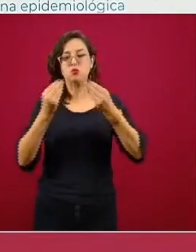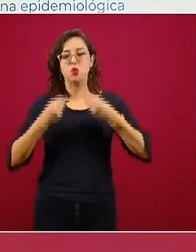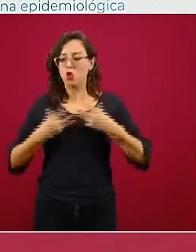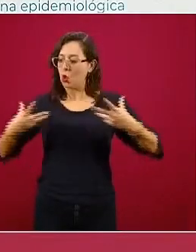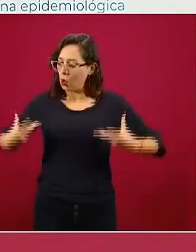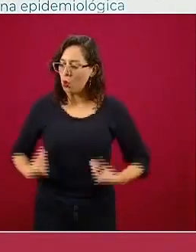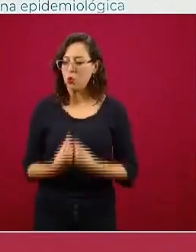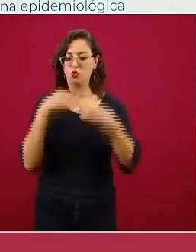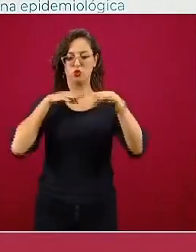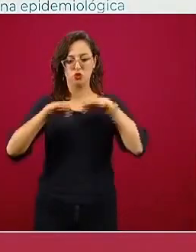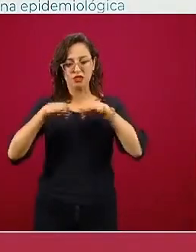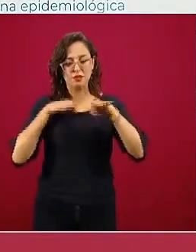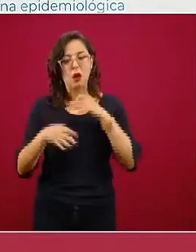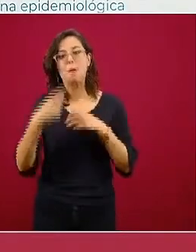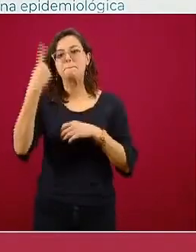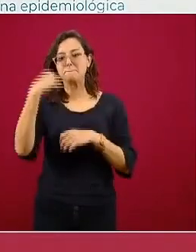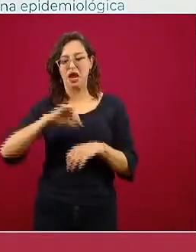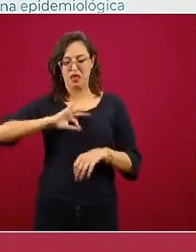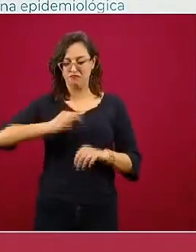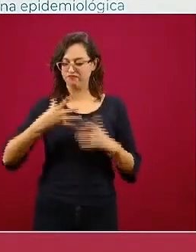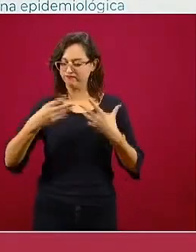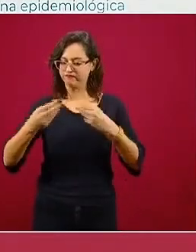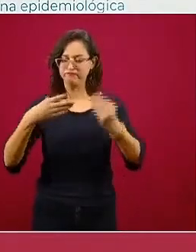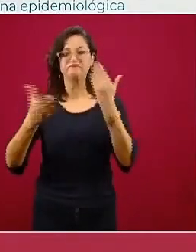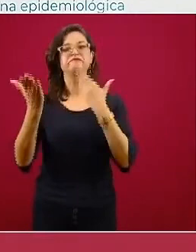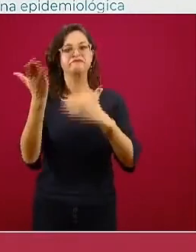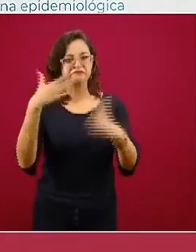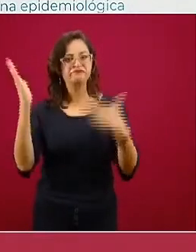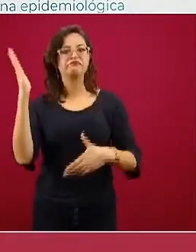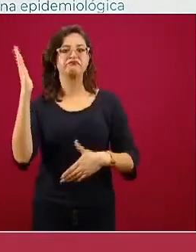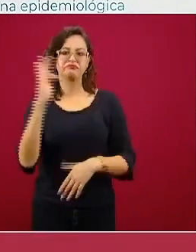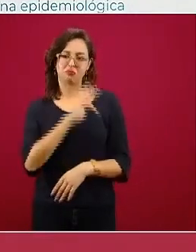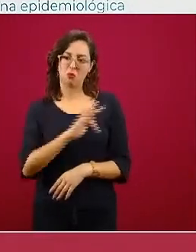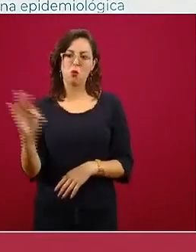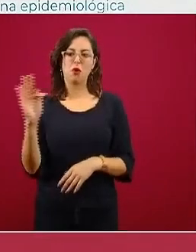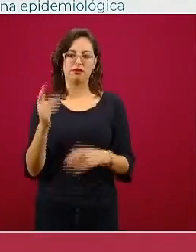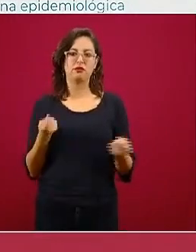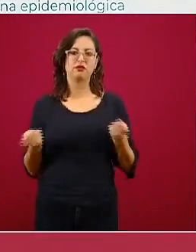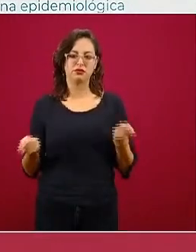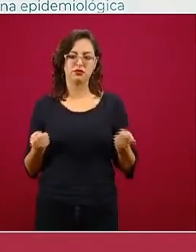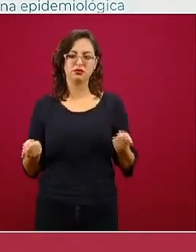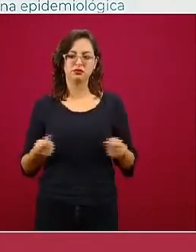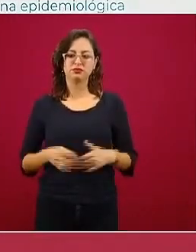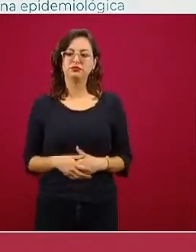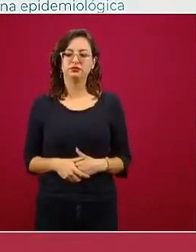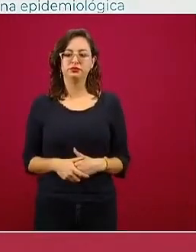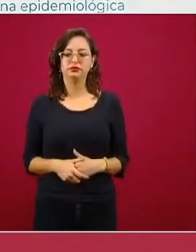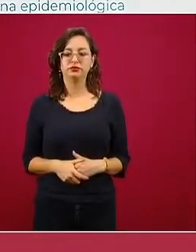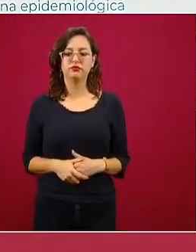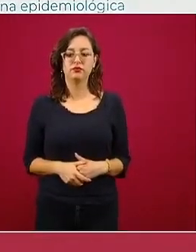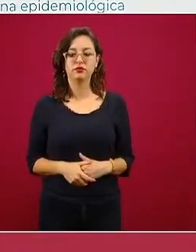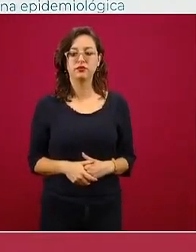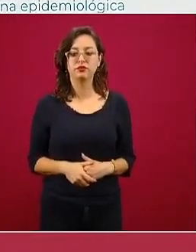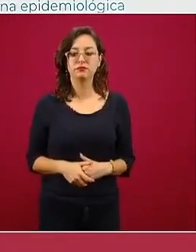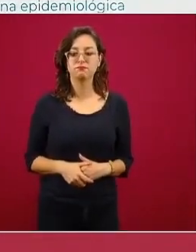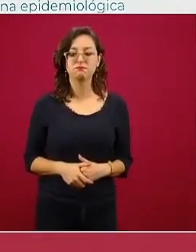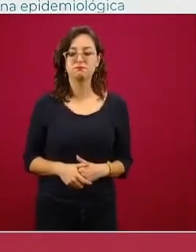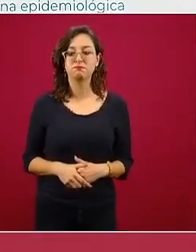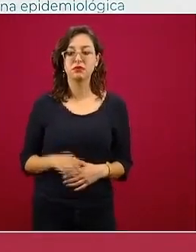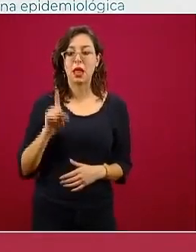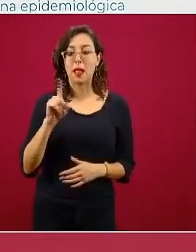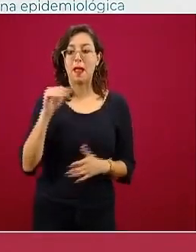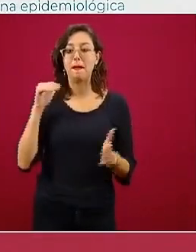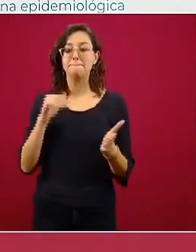juntos para sacar esta epidemia con buen control. Entonces,